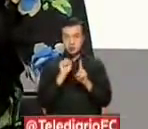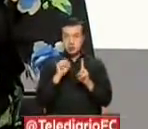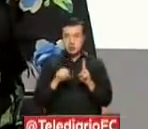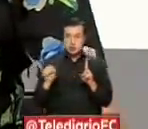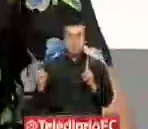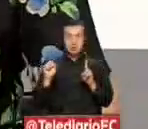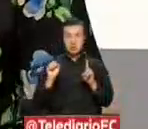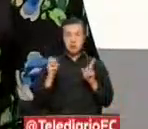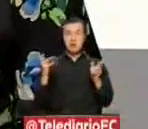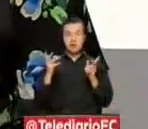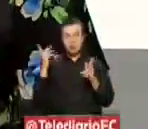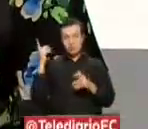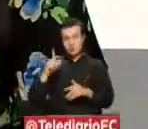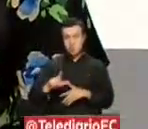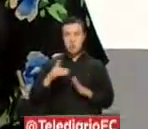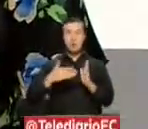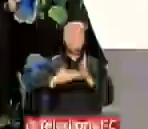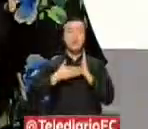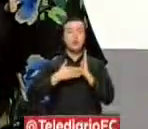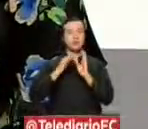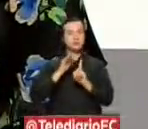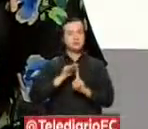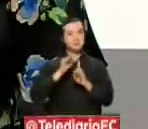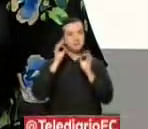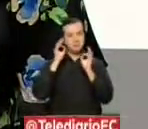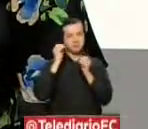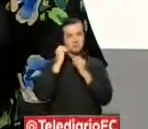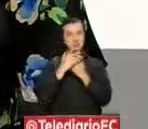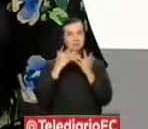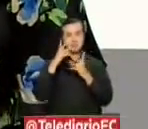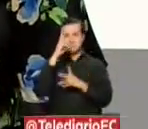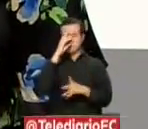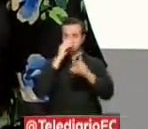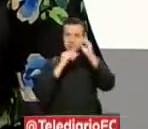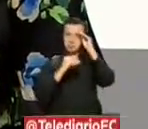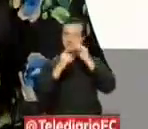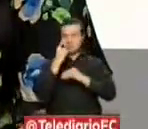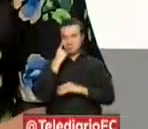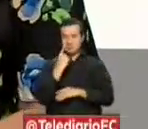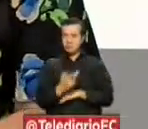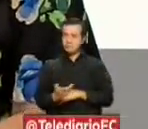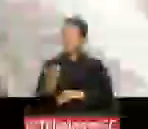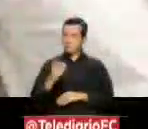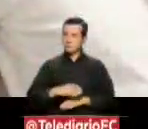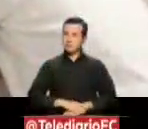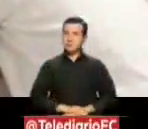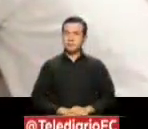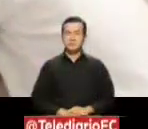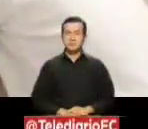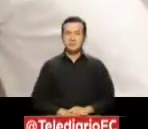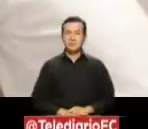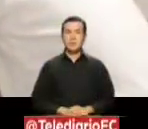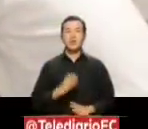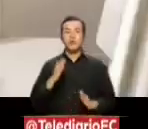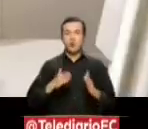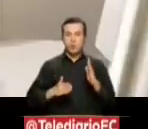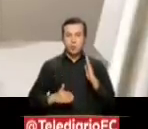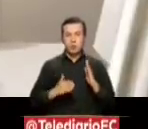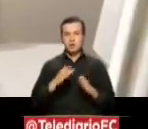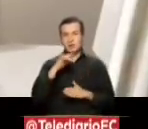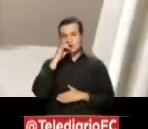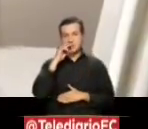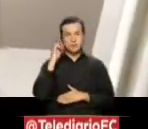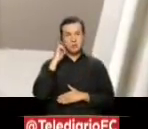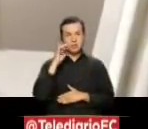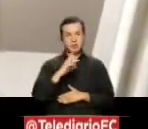Loja. Desarrollar un modelo diferente y efectivo en la enseñanza es el objetivo. Robótica comprensible para